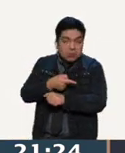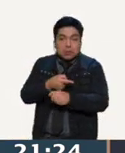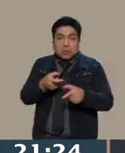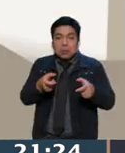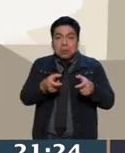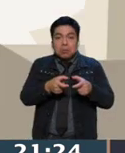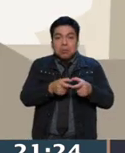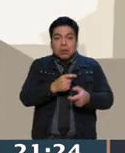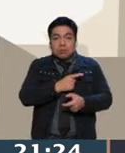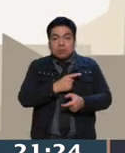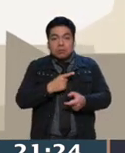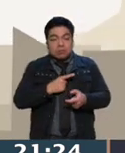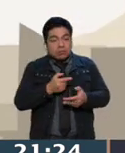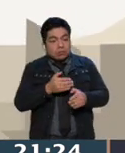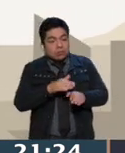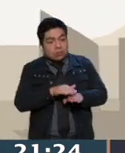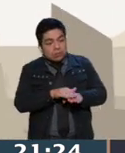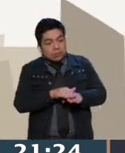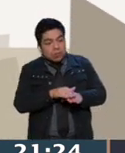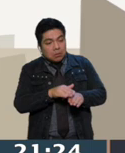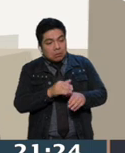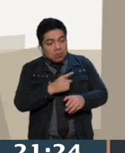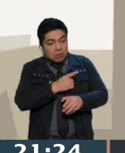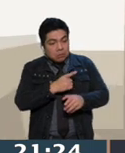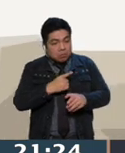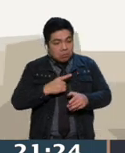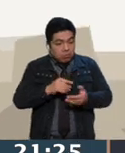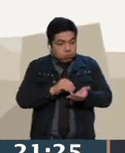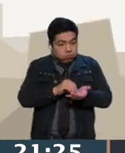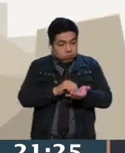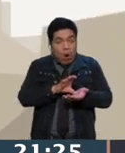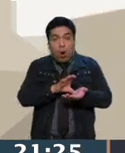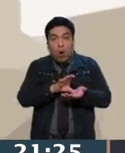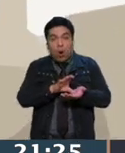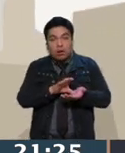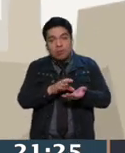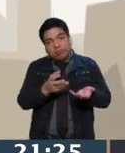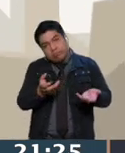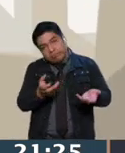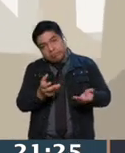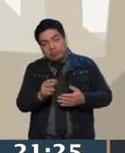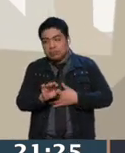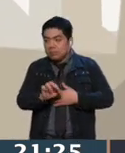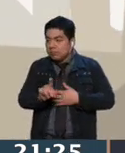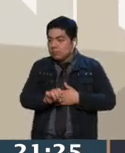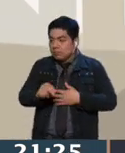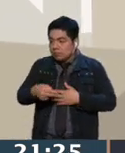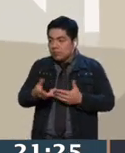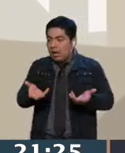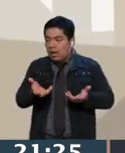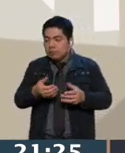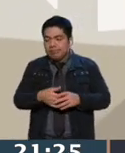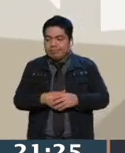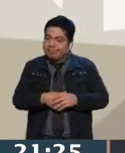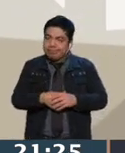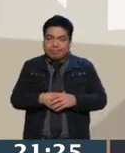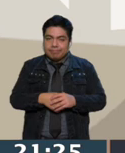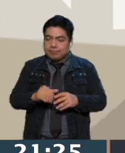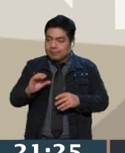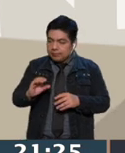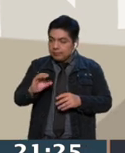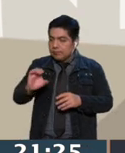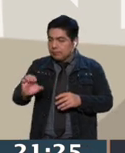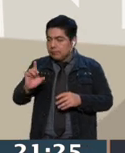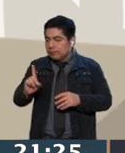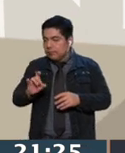pequeñas deudas con el banco se convirtieron en deudas gigantescas, por eso se creó el Barzón. En ese sentido, Zedillo